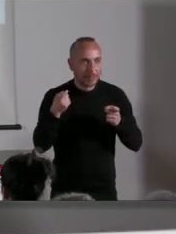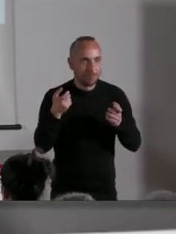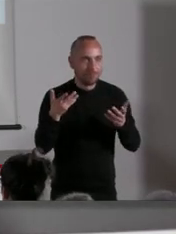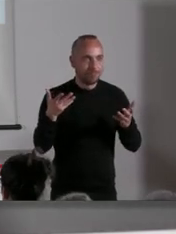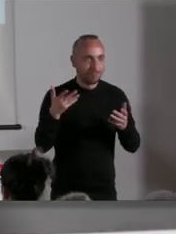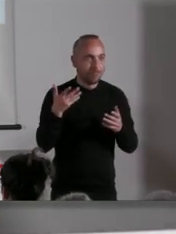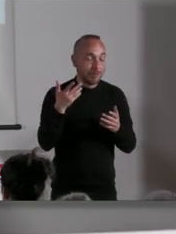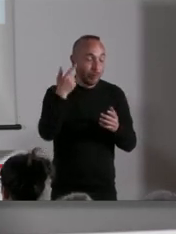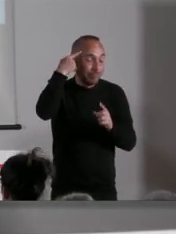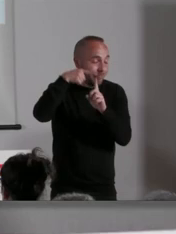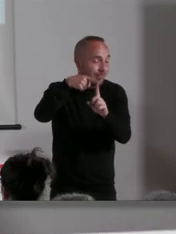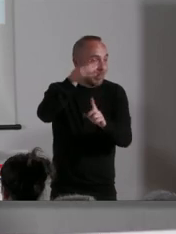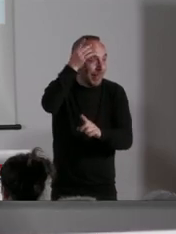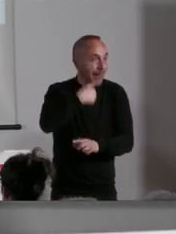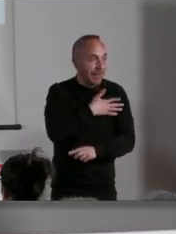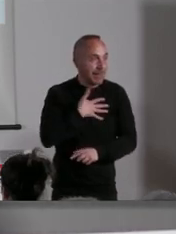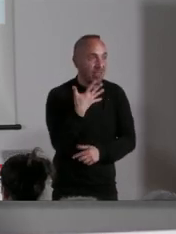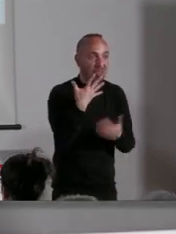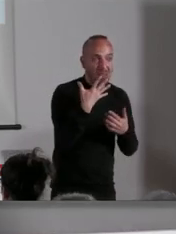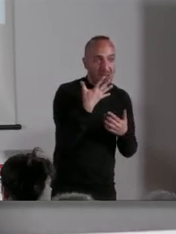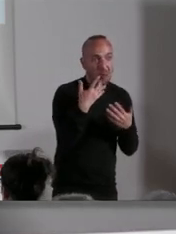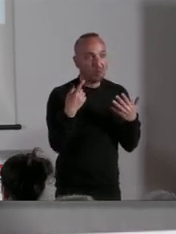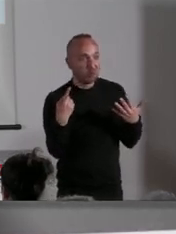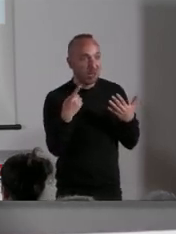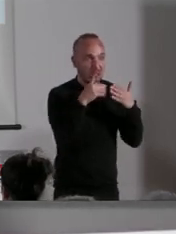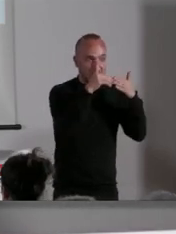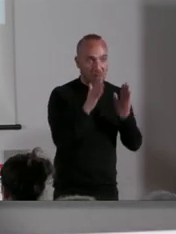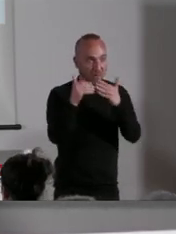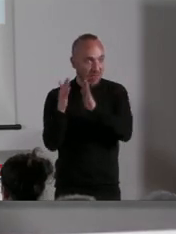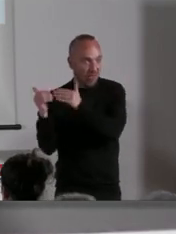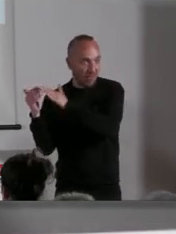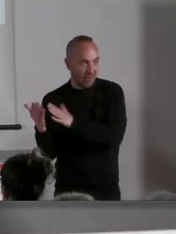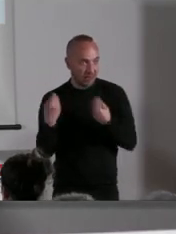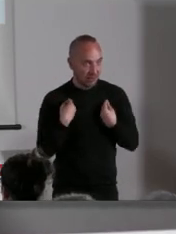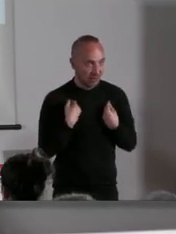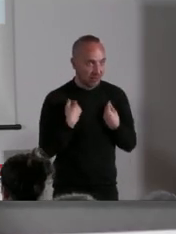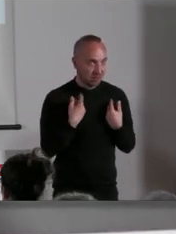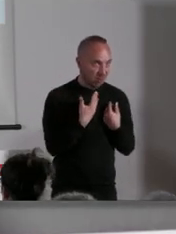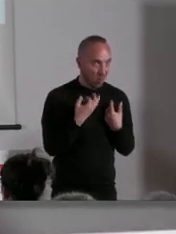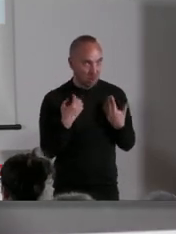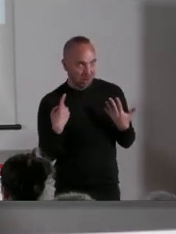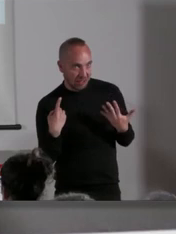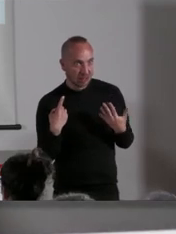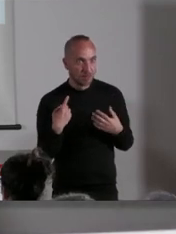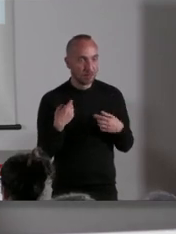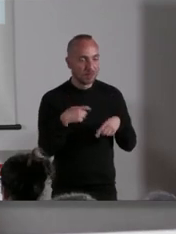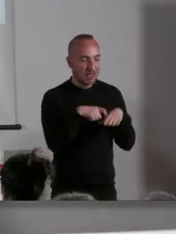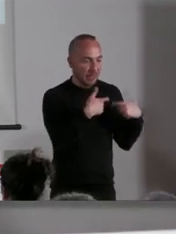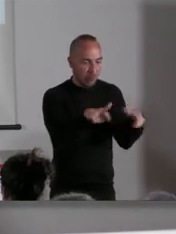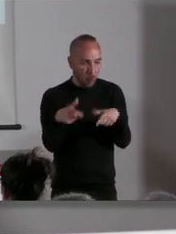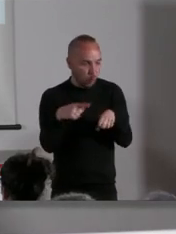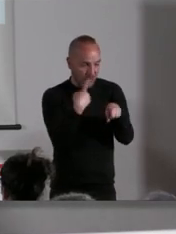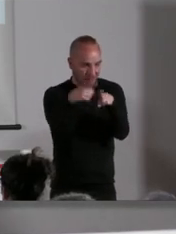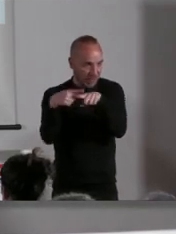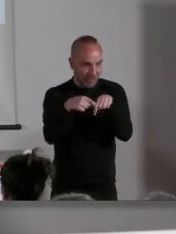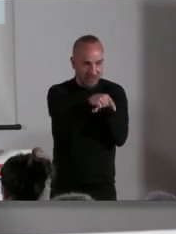idea es hacer 5 o 6 viviendas en esta casa de distintas tipologías en cuanto al tamaño